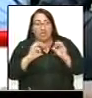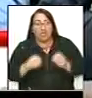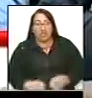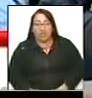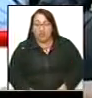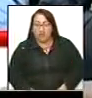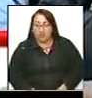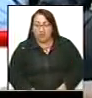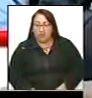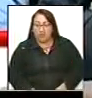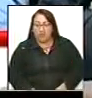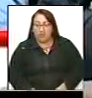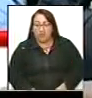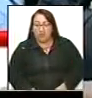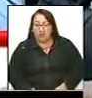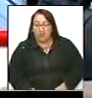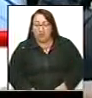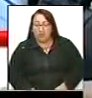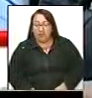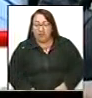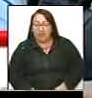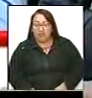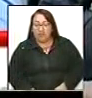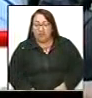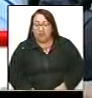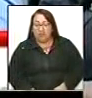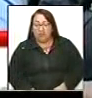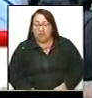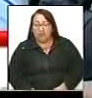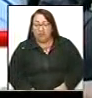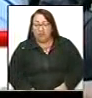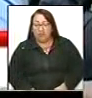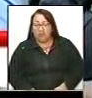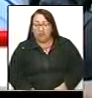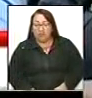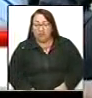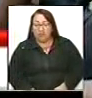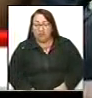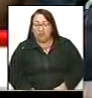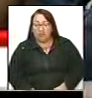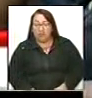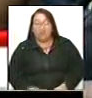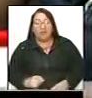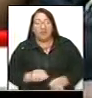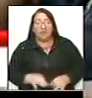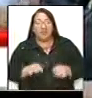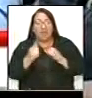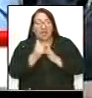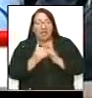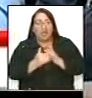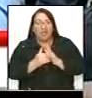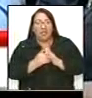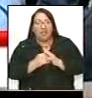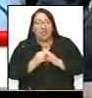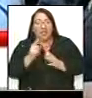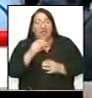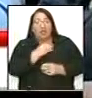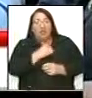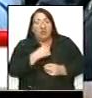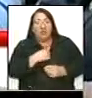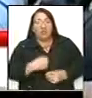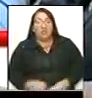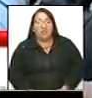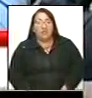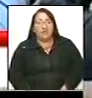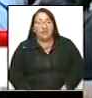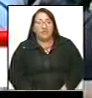entonces este yo creo que antes van a atender el tema de la potencia firme en la agenda del ministerio y